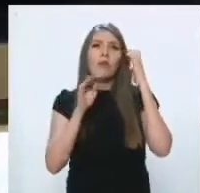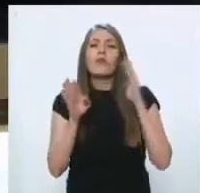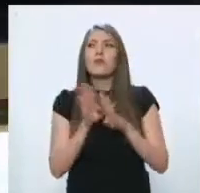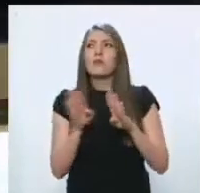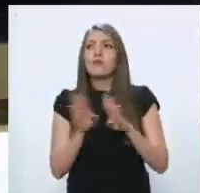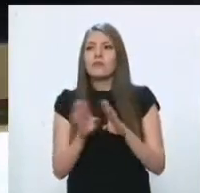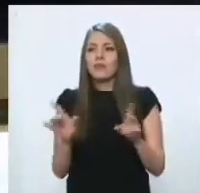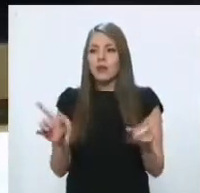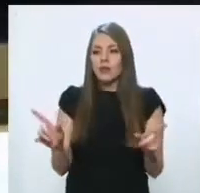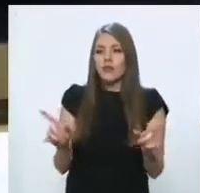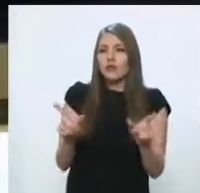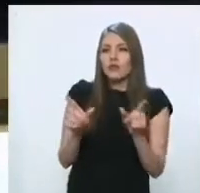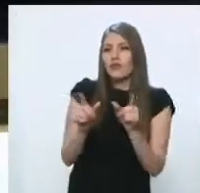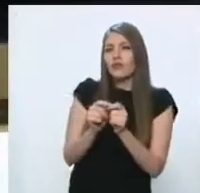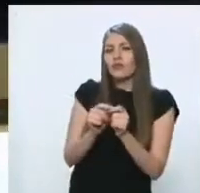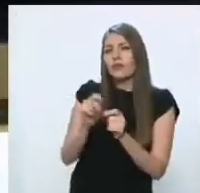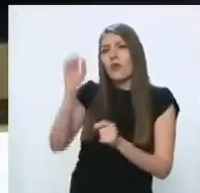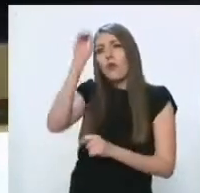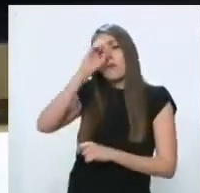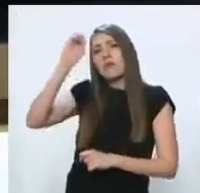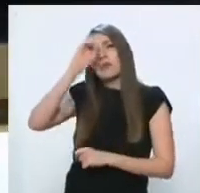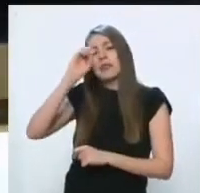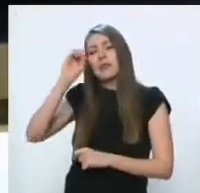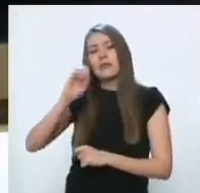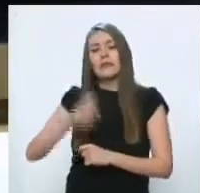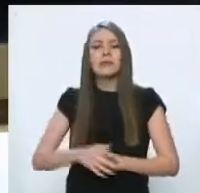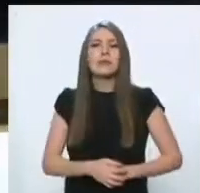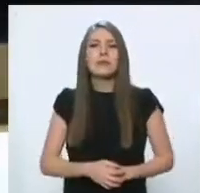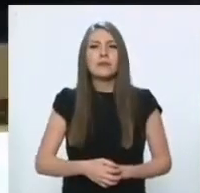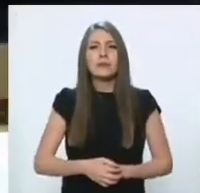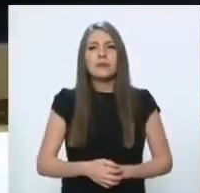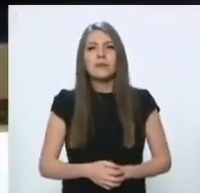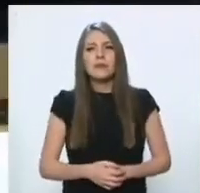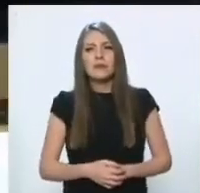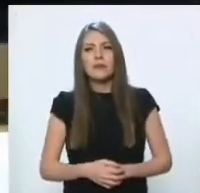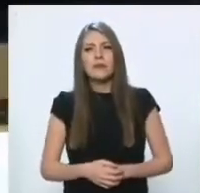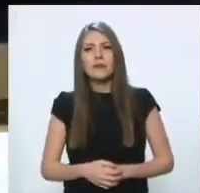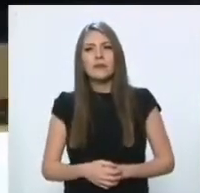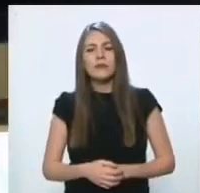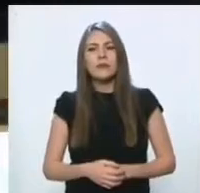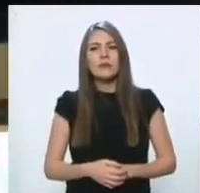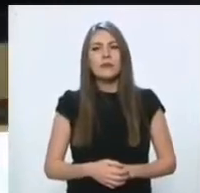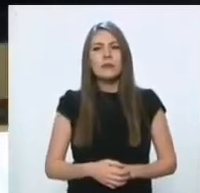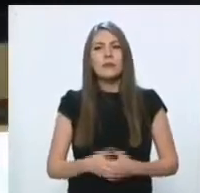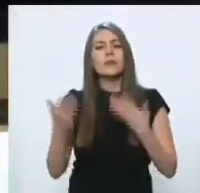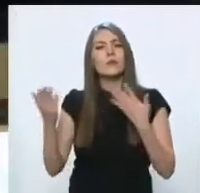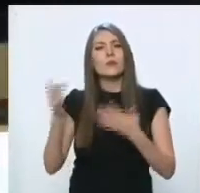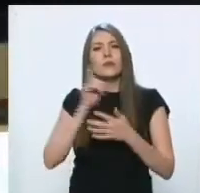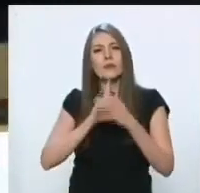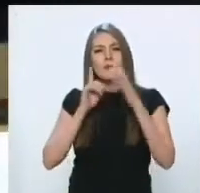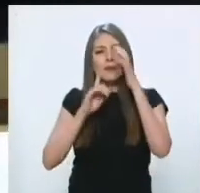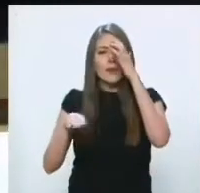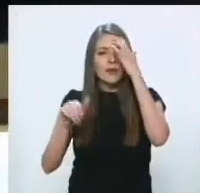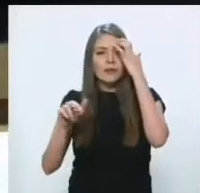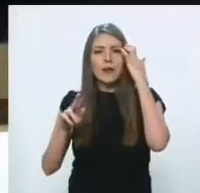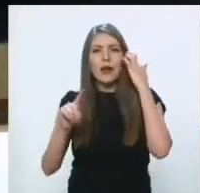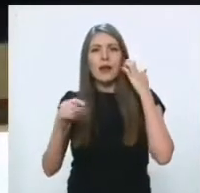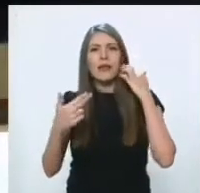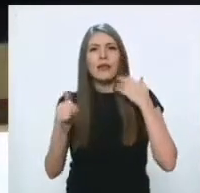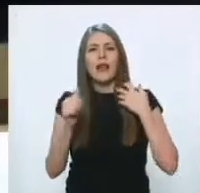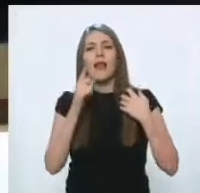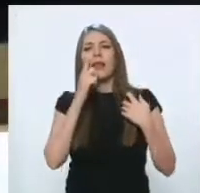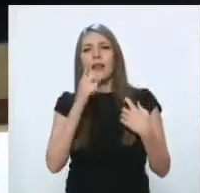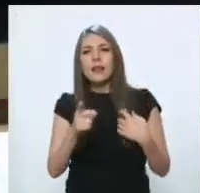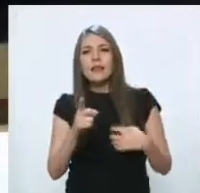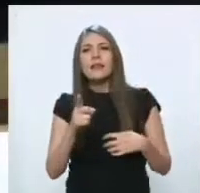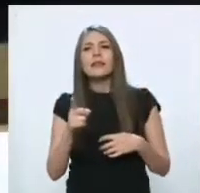porque quisiera tomar una frase que mencionó la colega Marta Samarripa, de que yo soy el